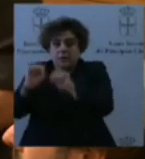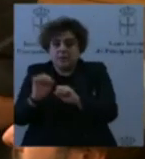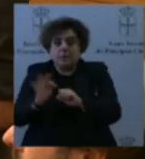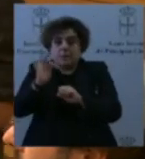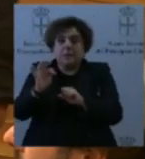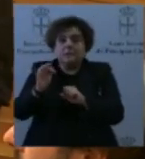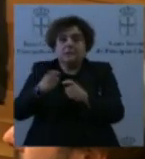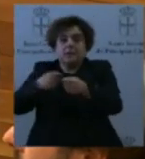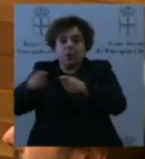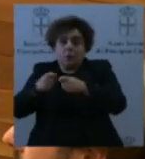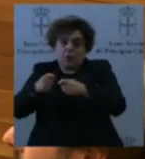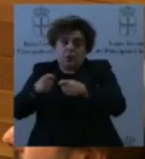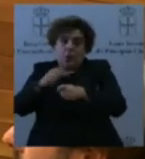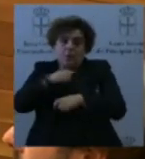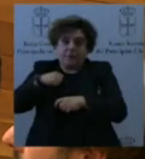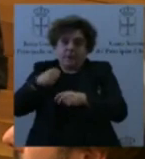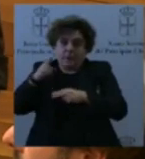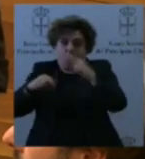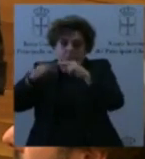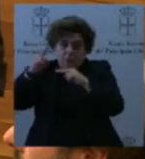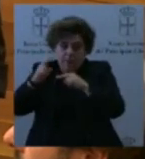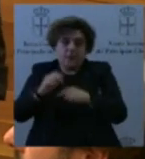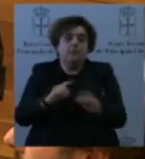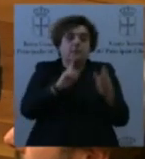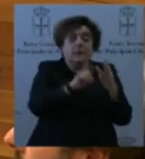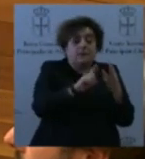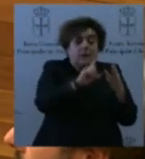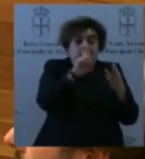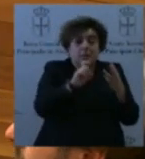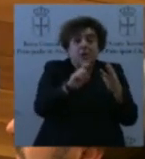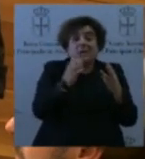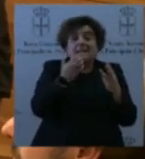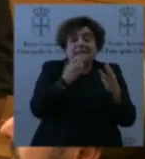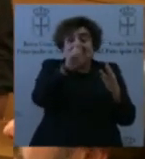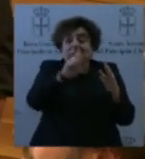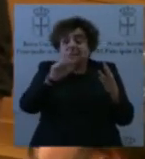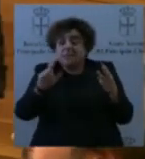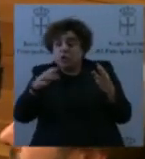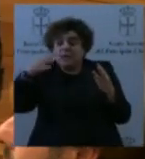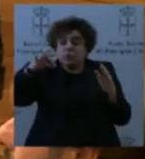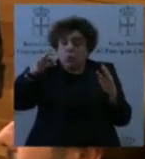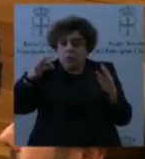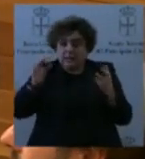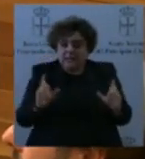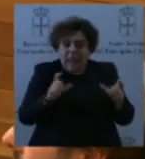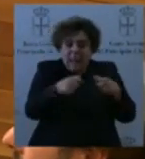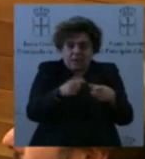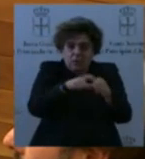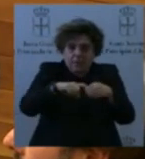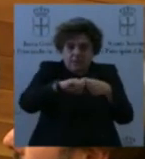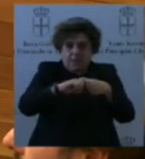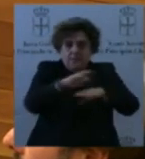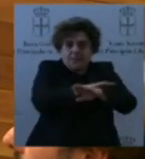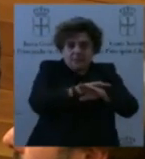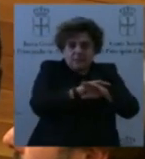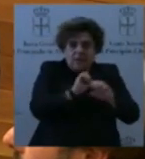Y tercera pregunta. Si las únicas personas que estuvieron presentes en las reuniones con el Ministerio de Defensa, según respuesta que